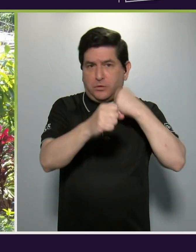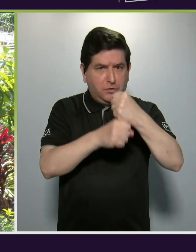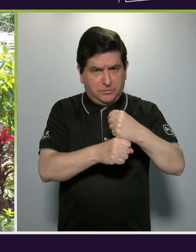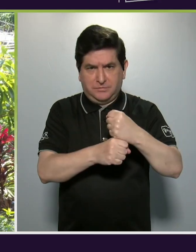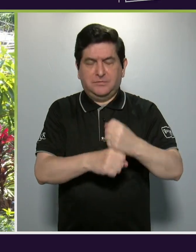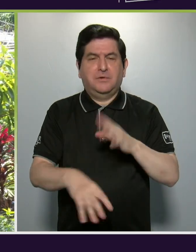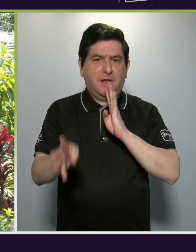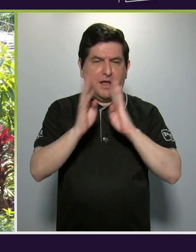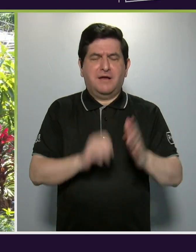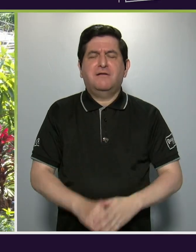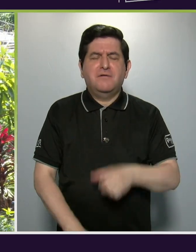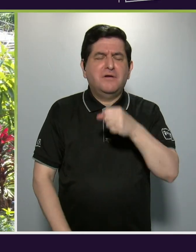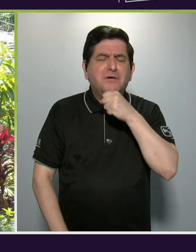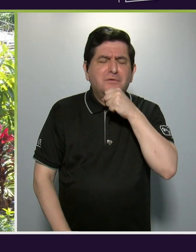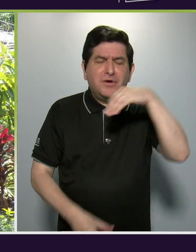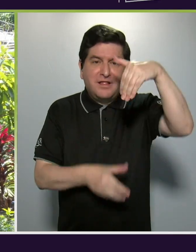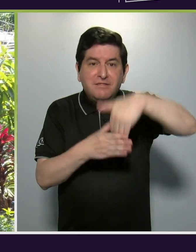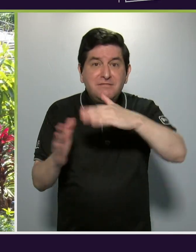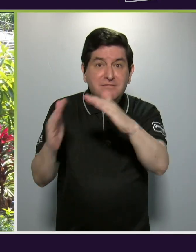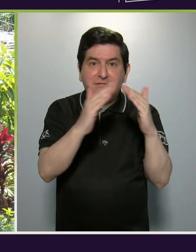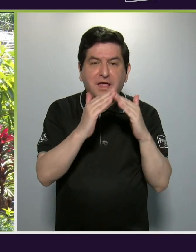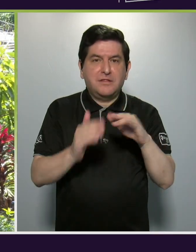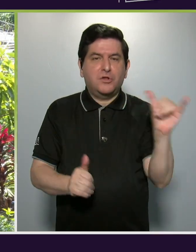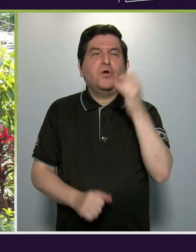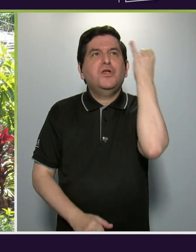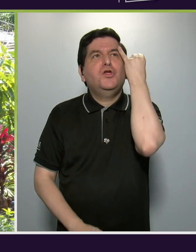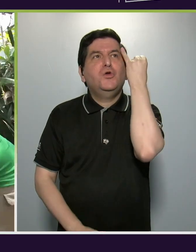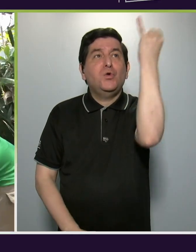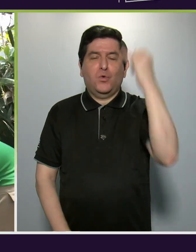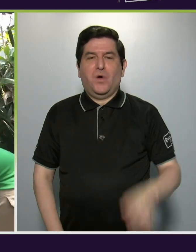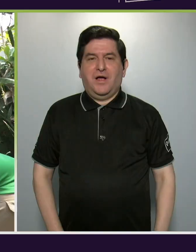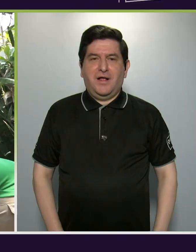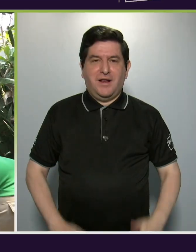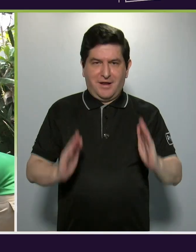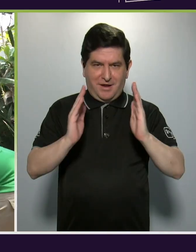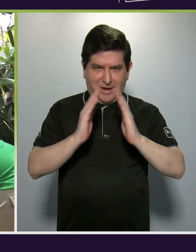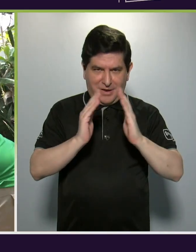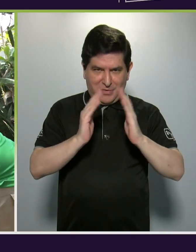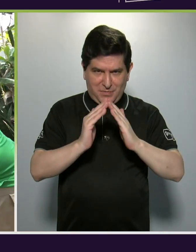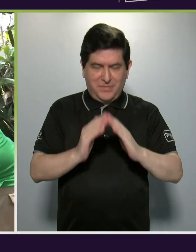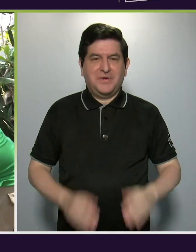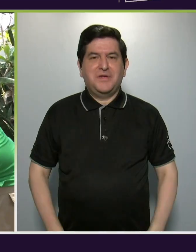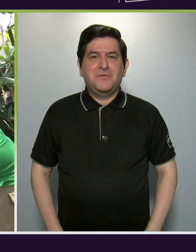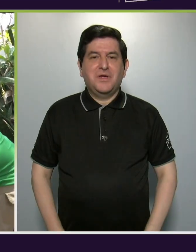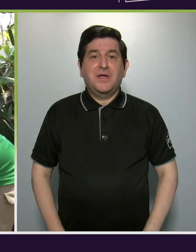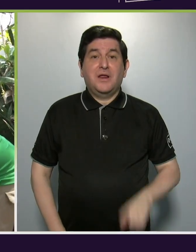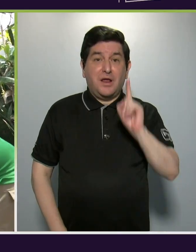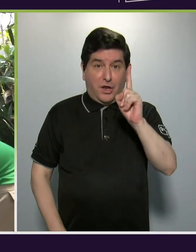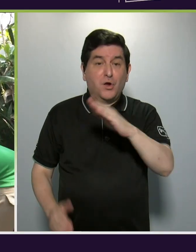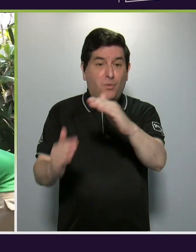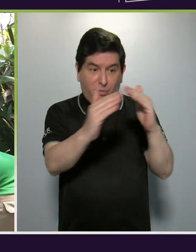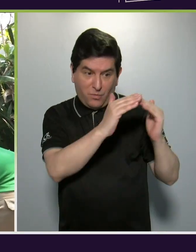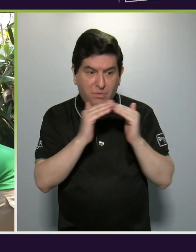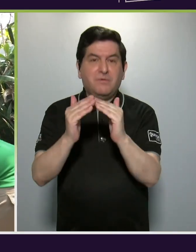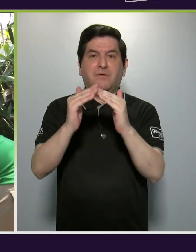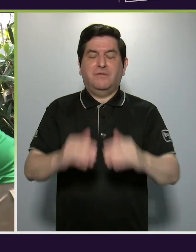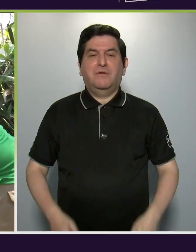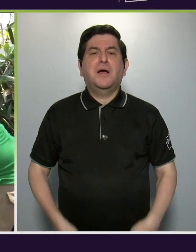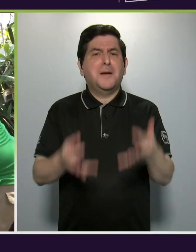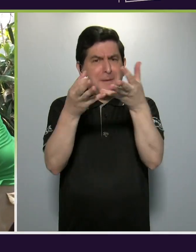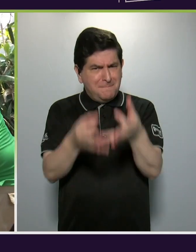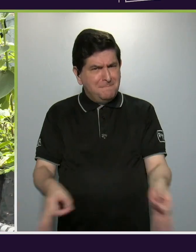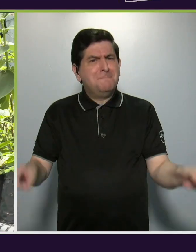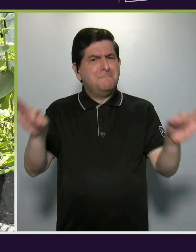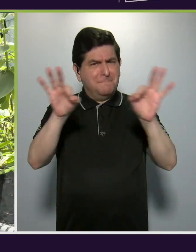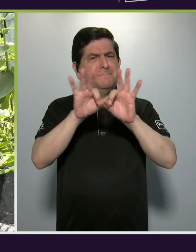cuando hablamos de envejecer en comunidad, es esta misma idea de vivir incluso en comunidad. Es importante a